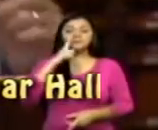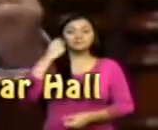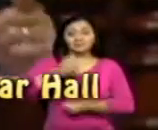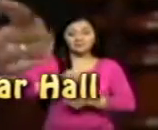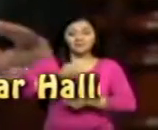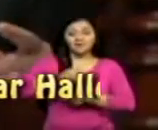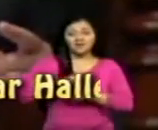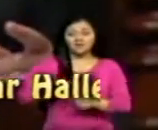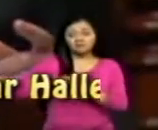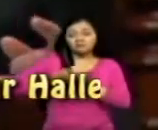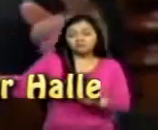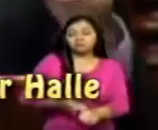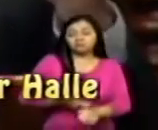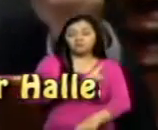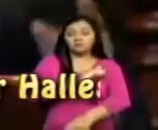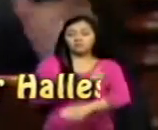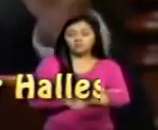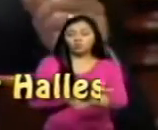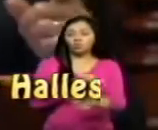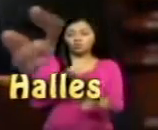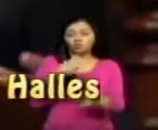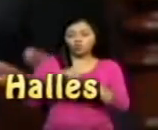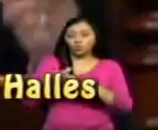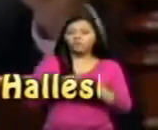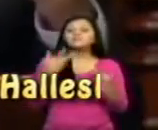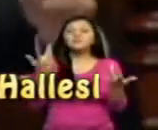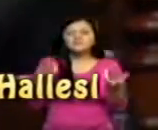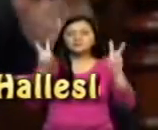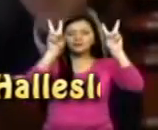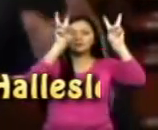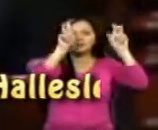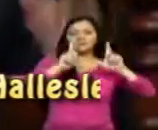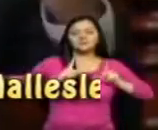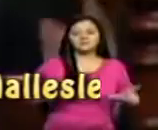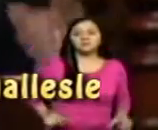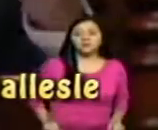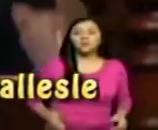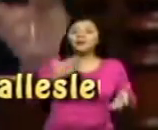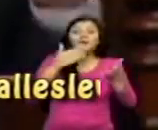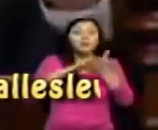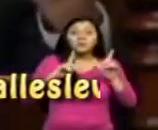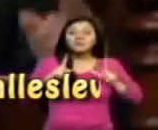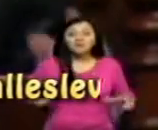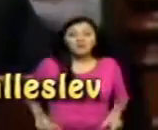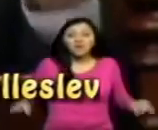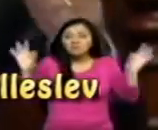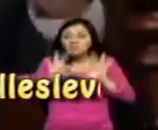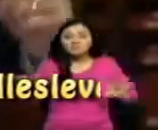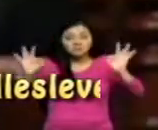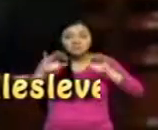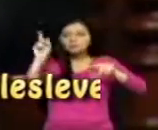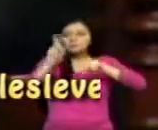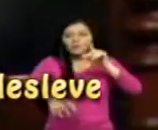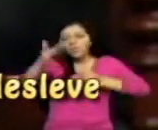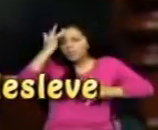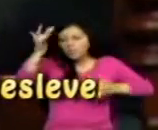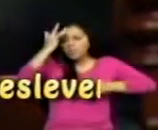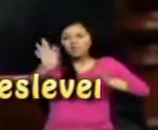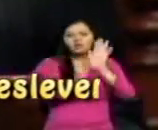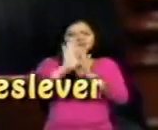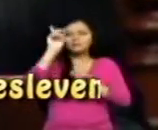Trabajaremos intensamente en salud pública, porque sin salud no hay desarrollo